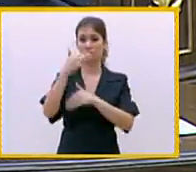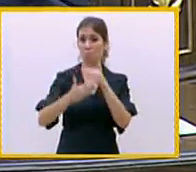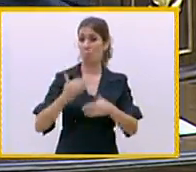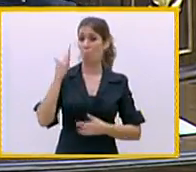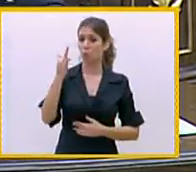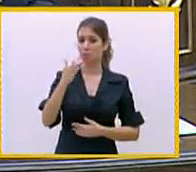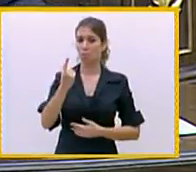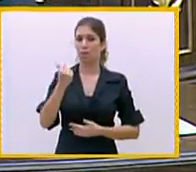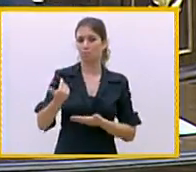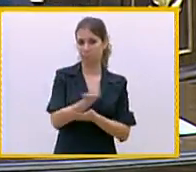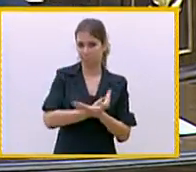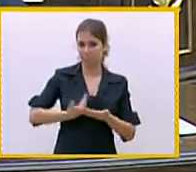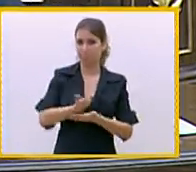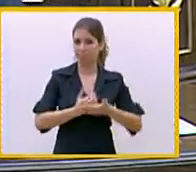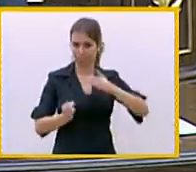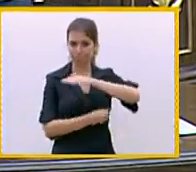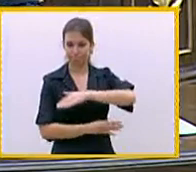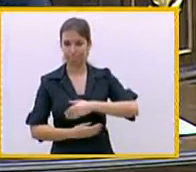ingresos.